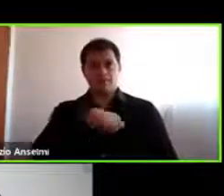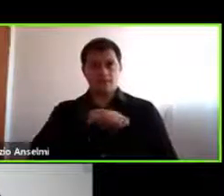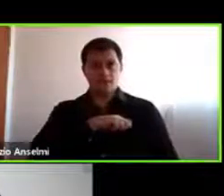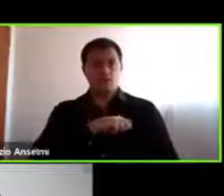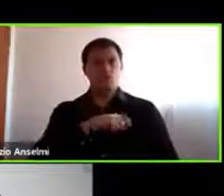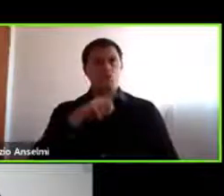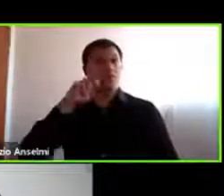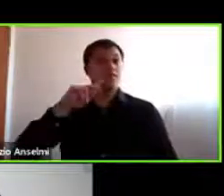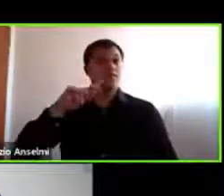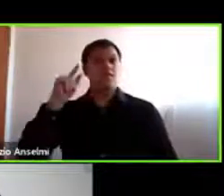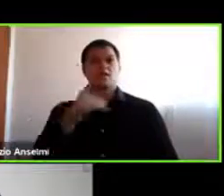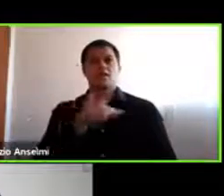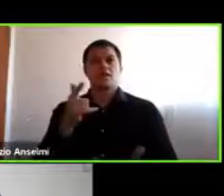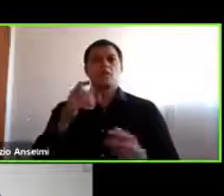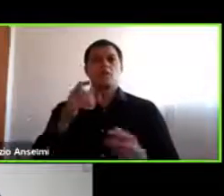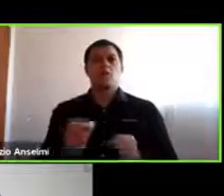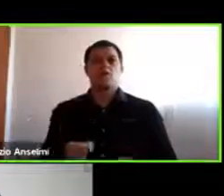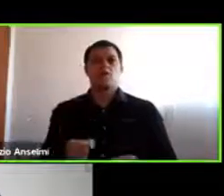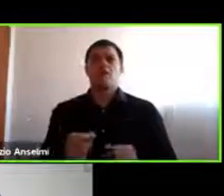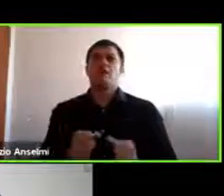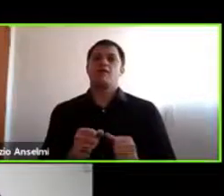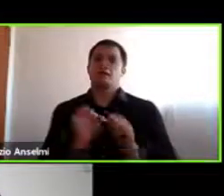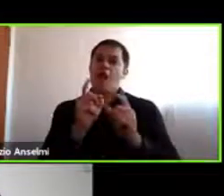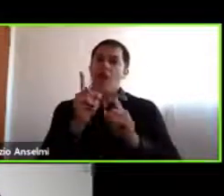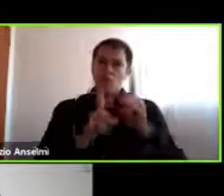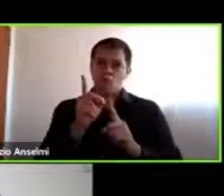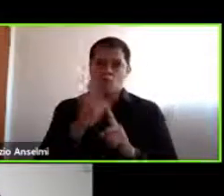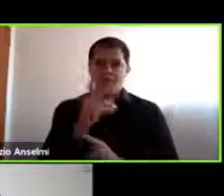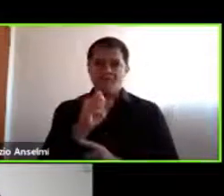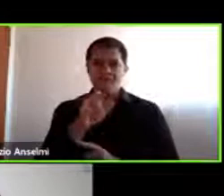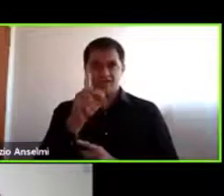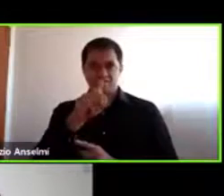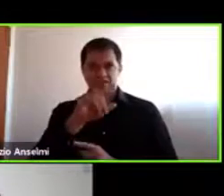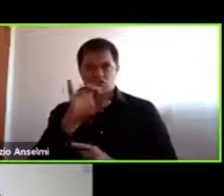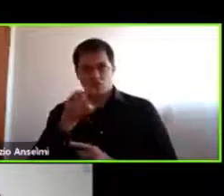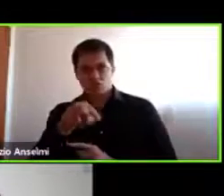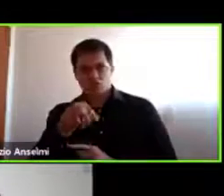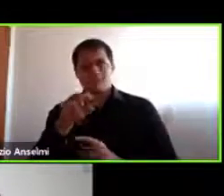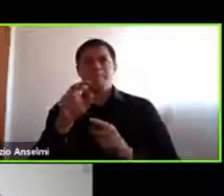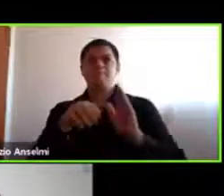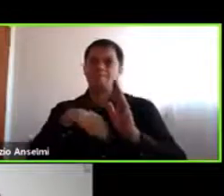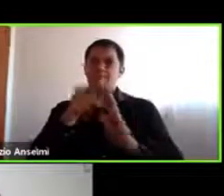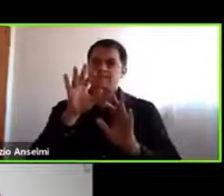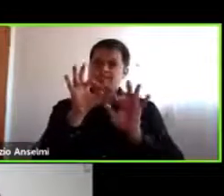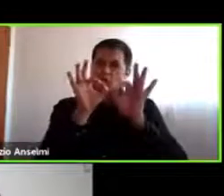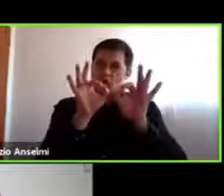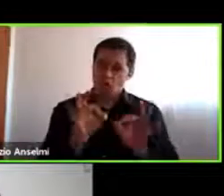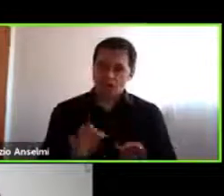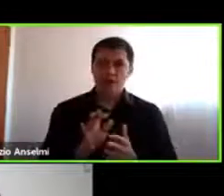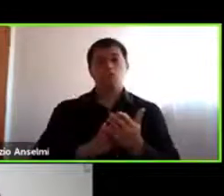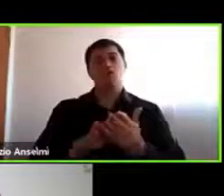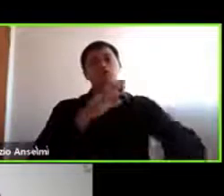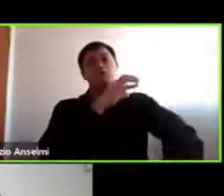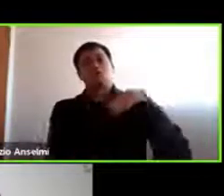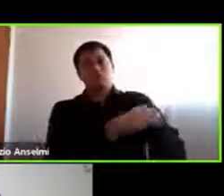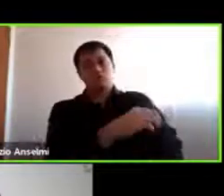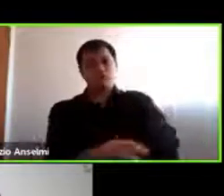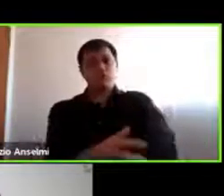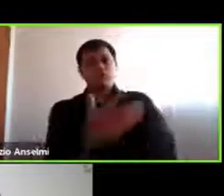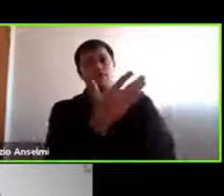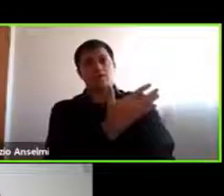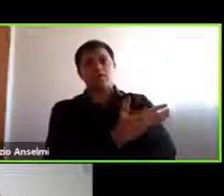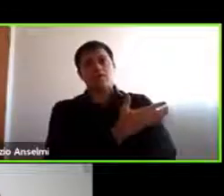ir haciendo versiones más locales probablemente agrupadas por sectores regionales más o menos grandes que